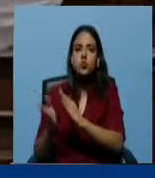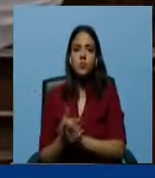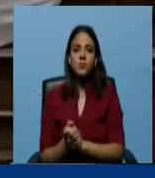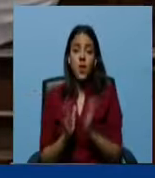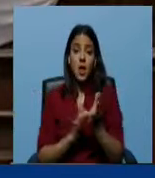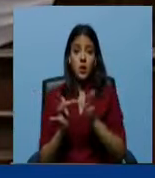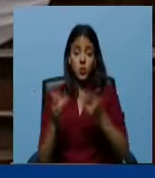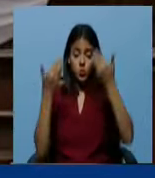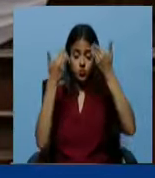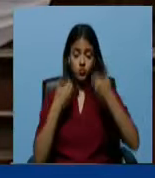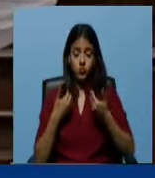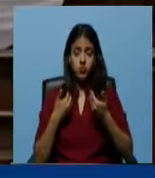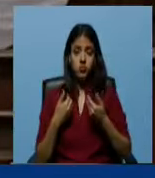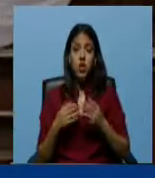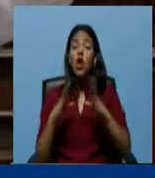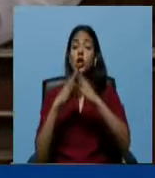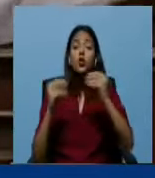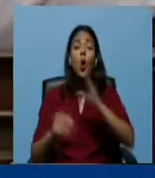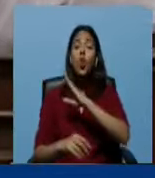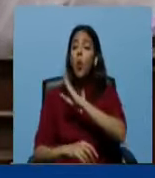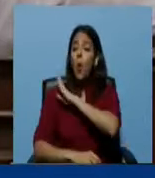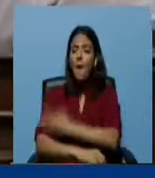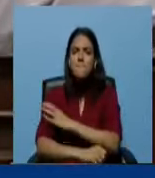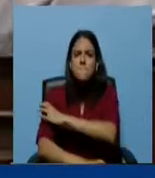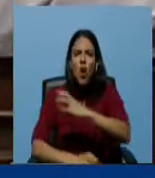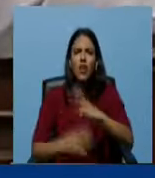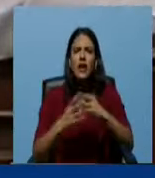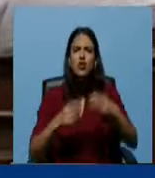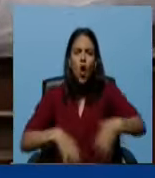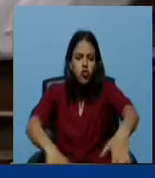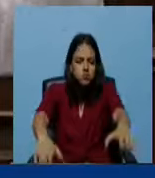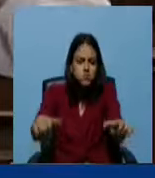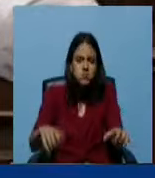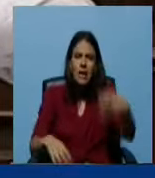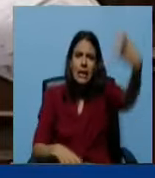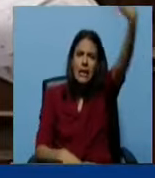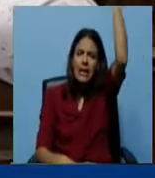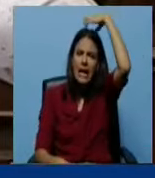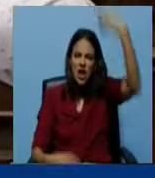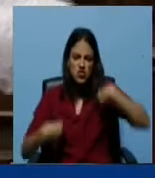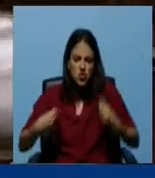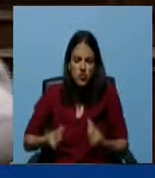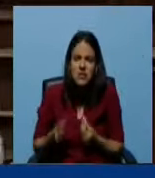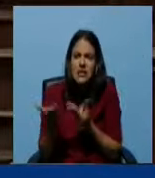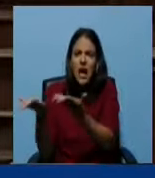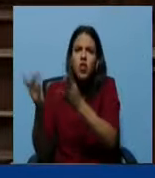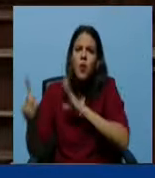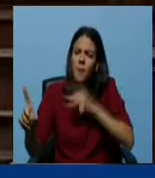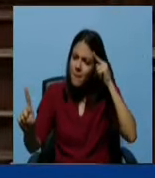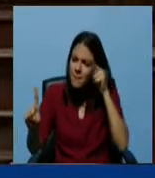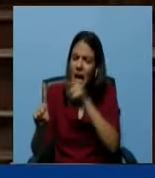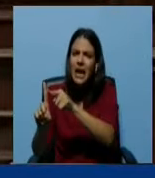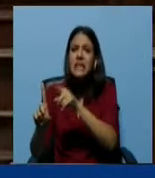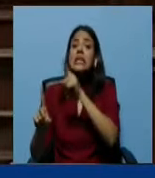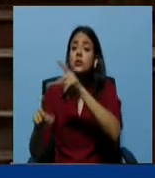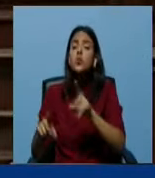y todo el poder de todos los reinos te los entregaré, si te postras a mí.